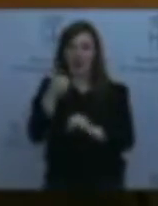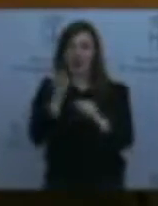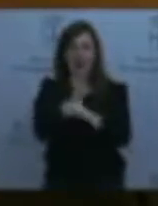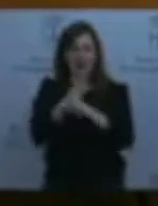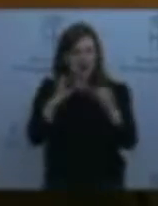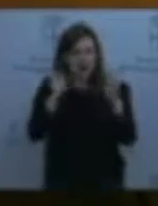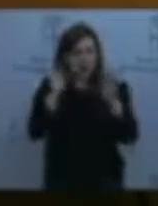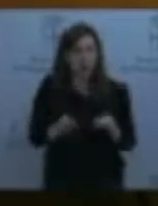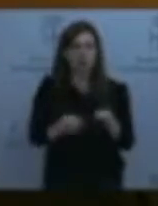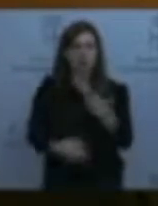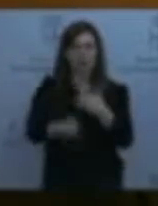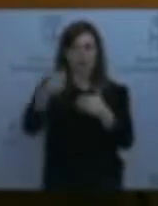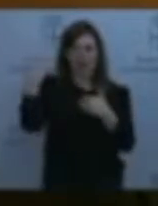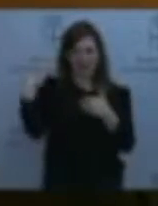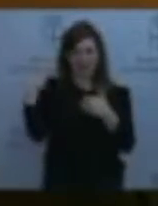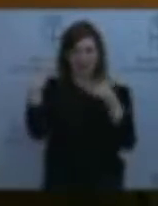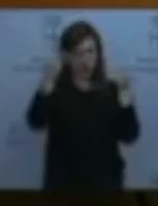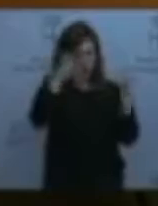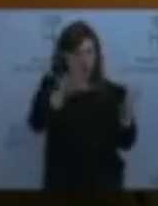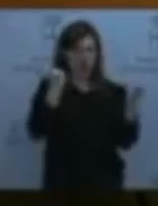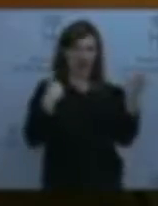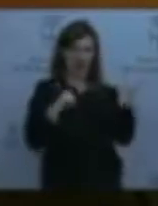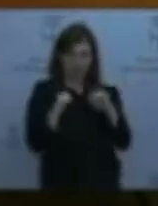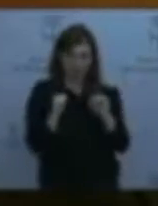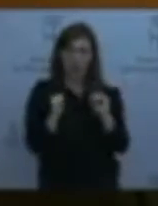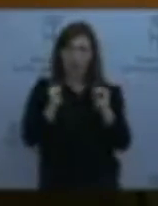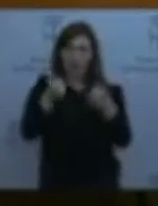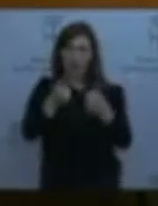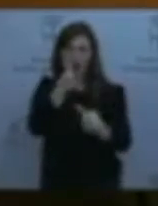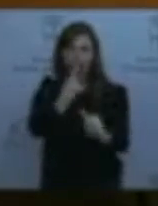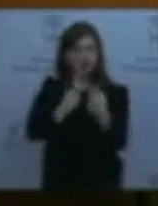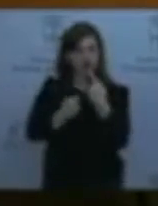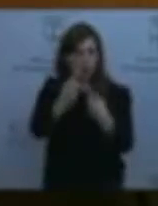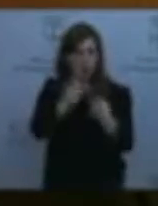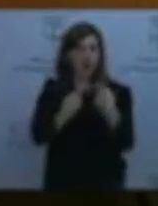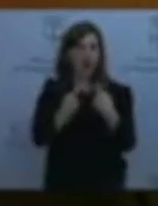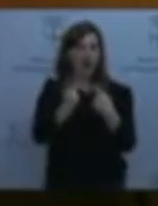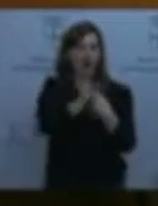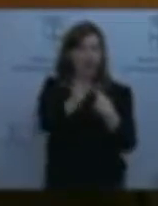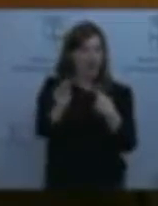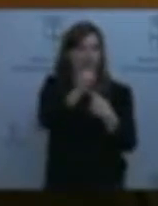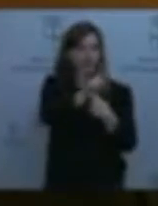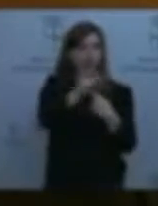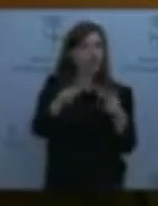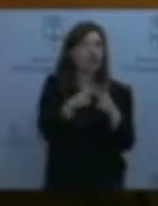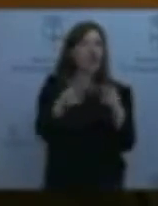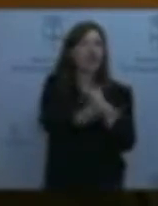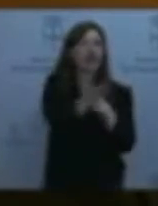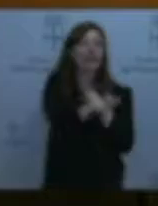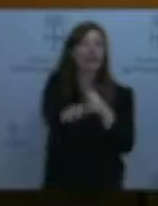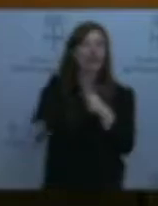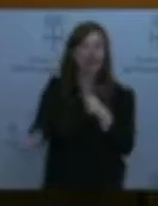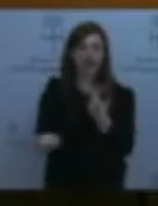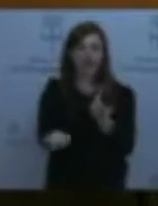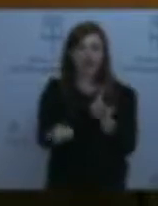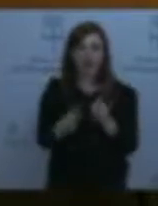mucho antes de que usted reaccionara y comenzara a consultar a la sociedad civil cuáles debían ser los